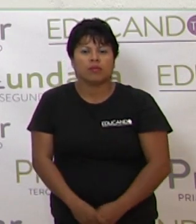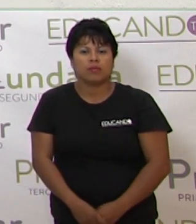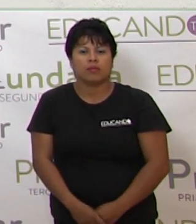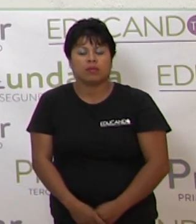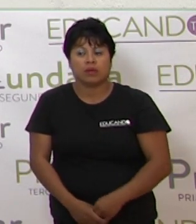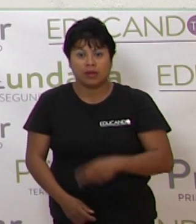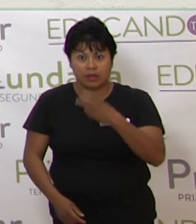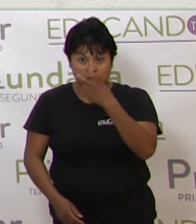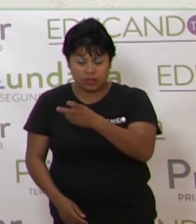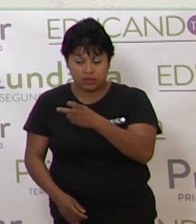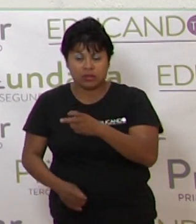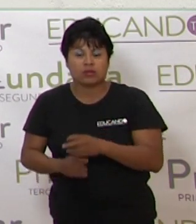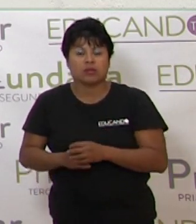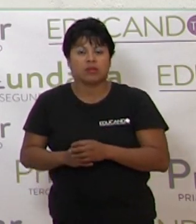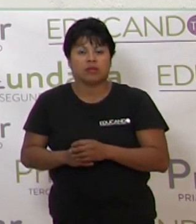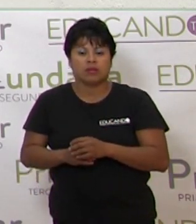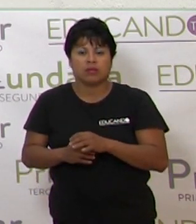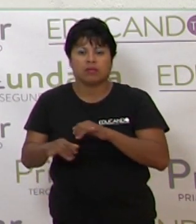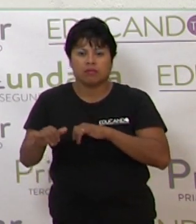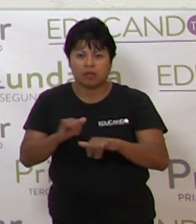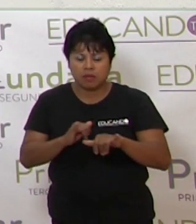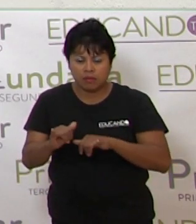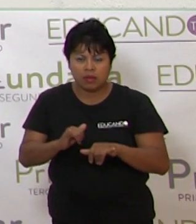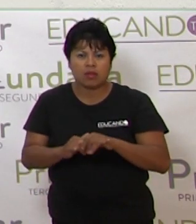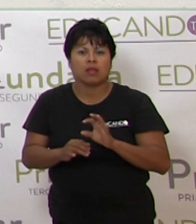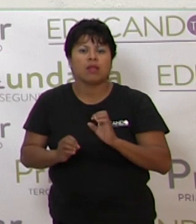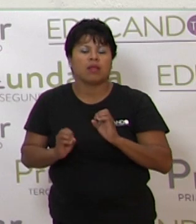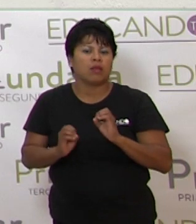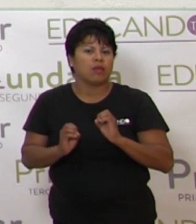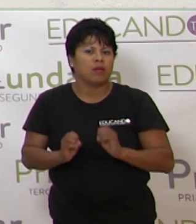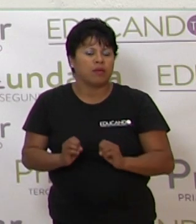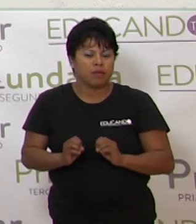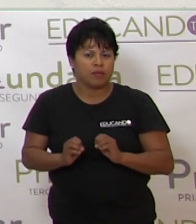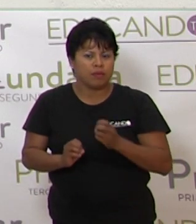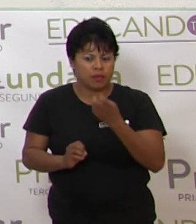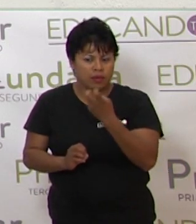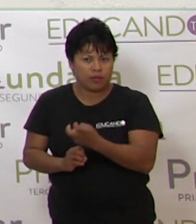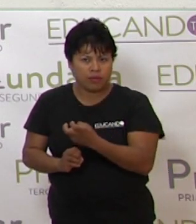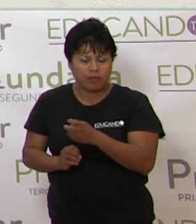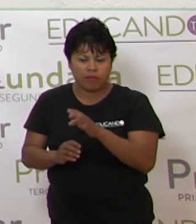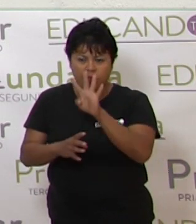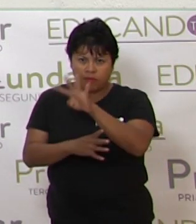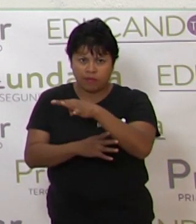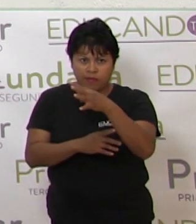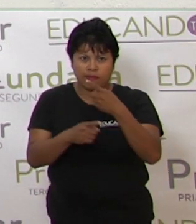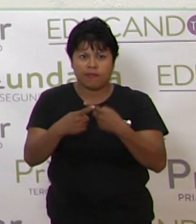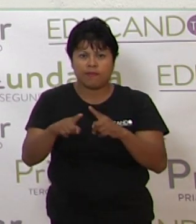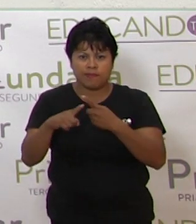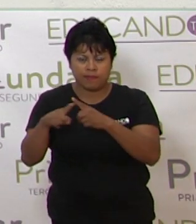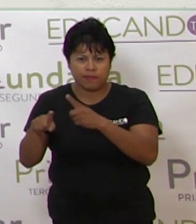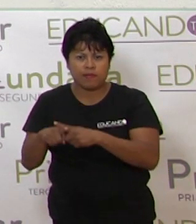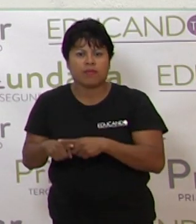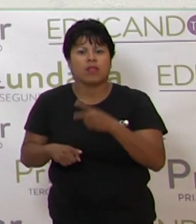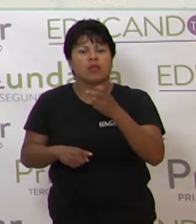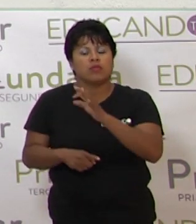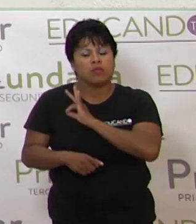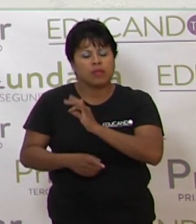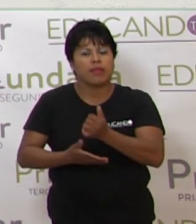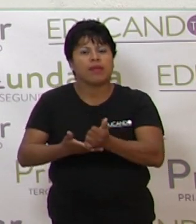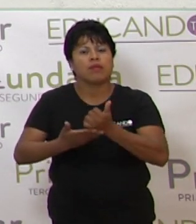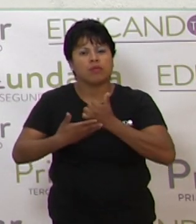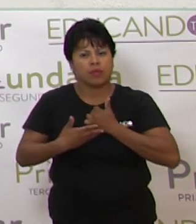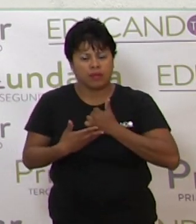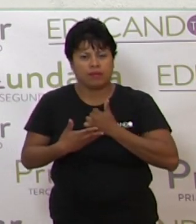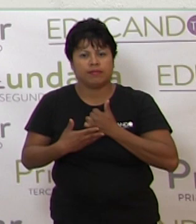estas tablas o este mapa conceptual o este diagrama nos ayuda